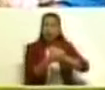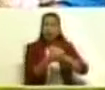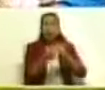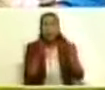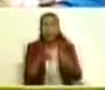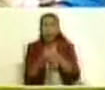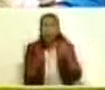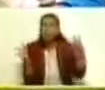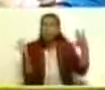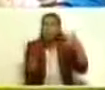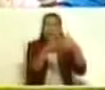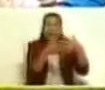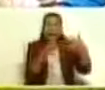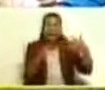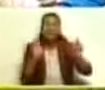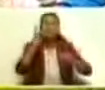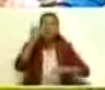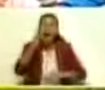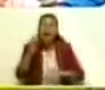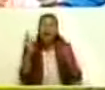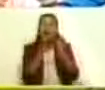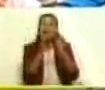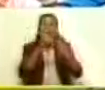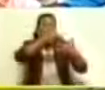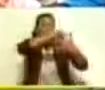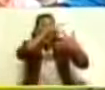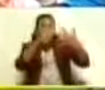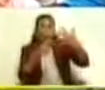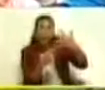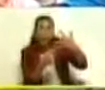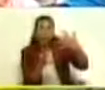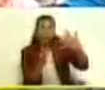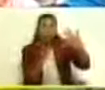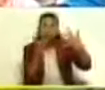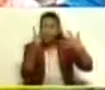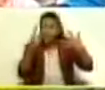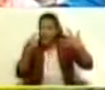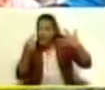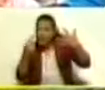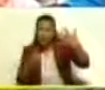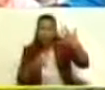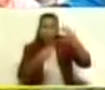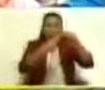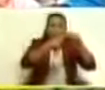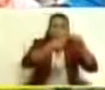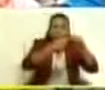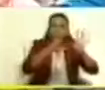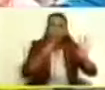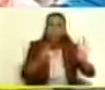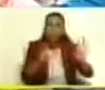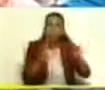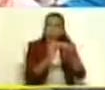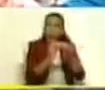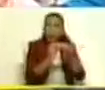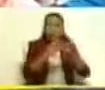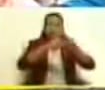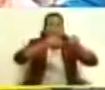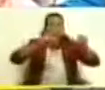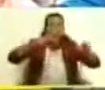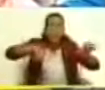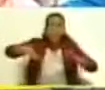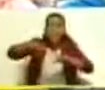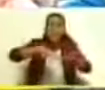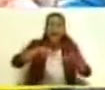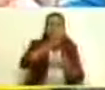transversalizamos todas las demás transformaciones. Porque nosotros no podemos hablar de lo territorial sin hablar